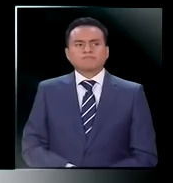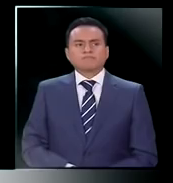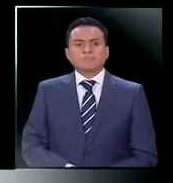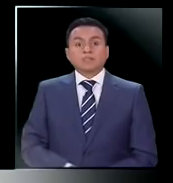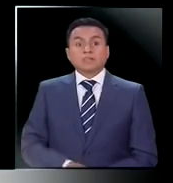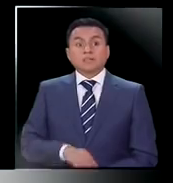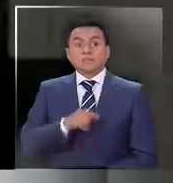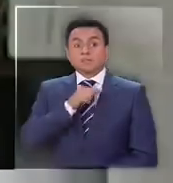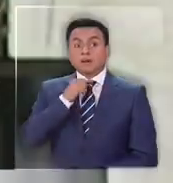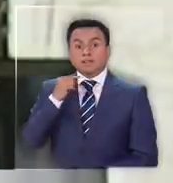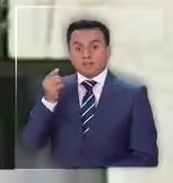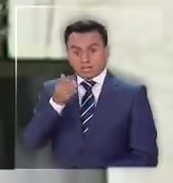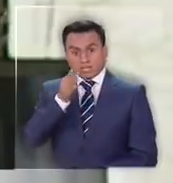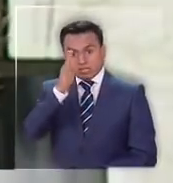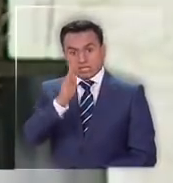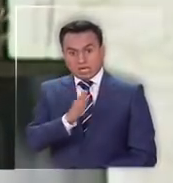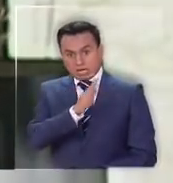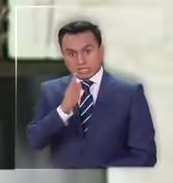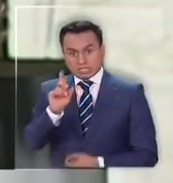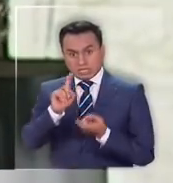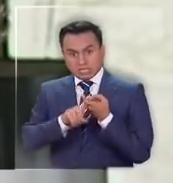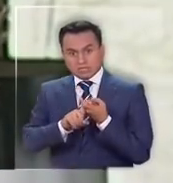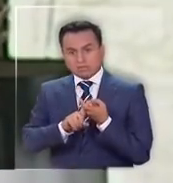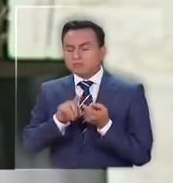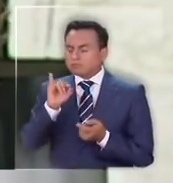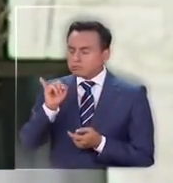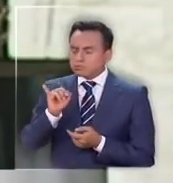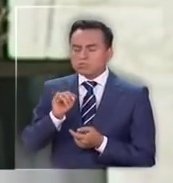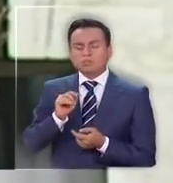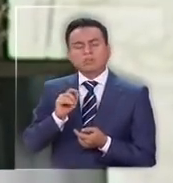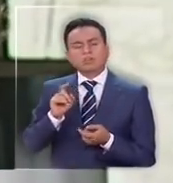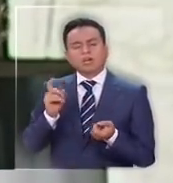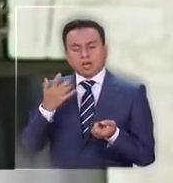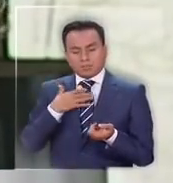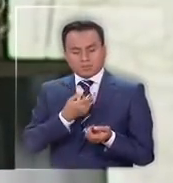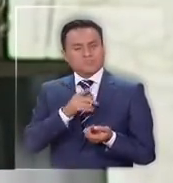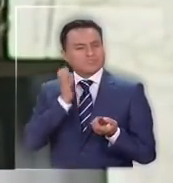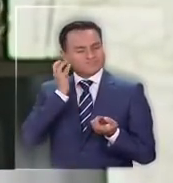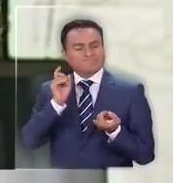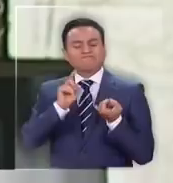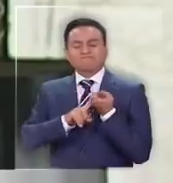¿El padre te casa? Sí. Me casa él.